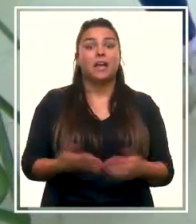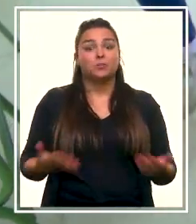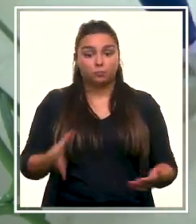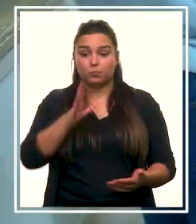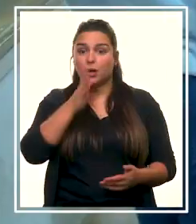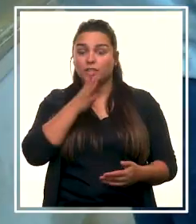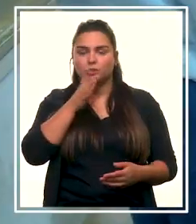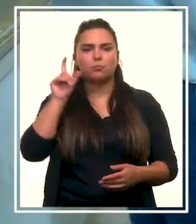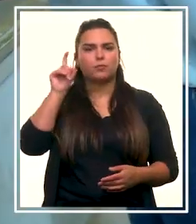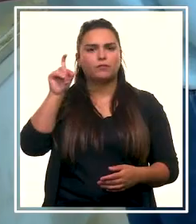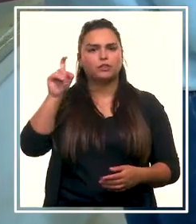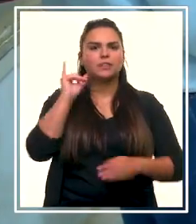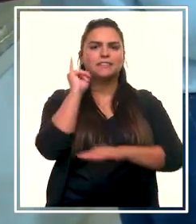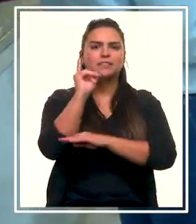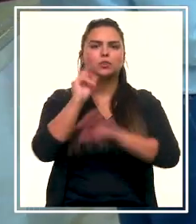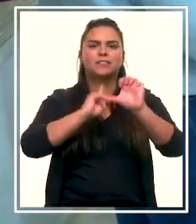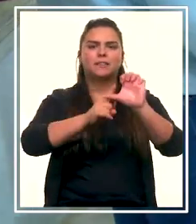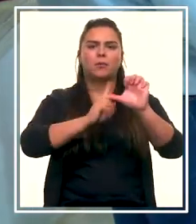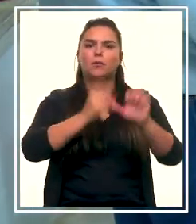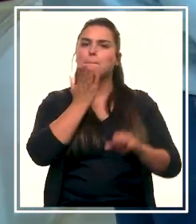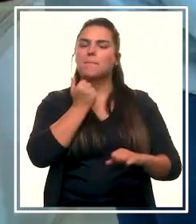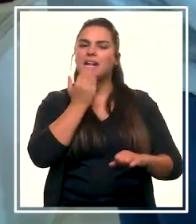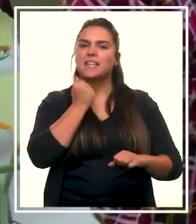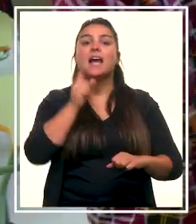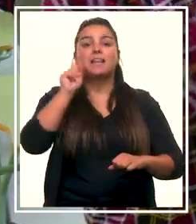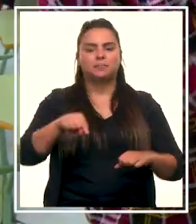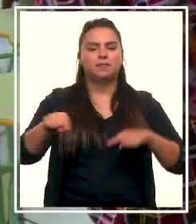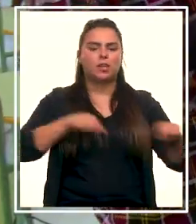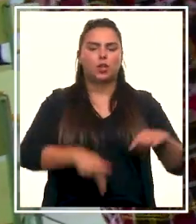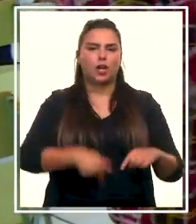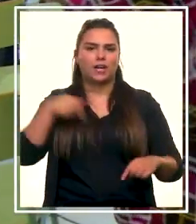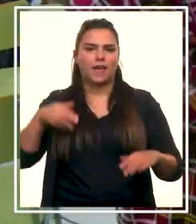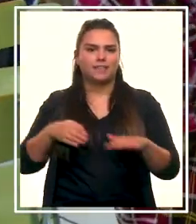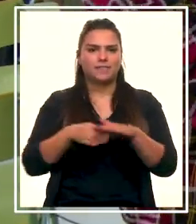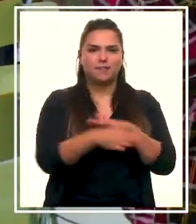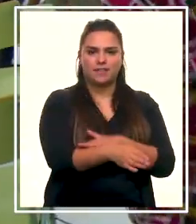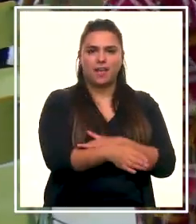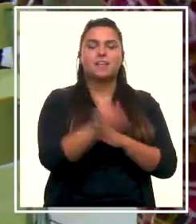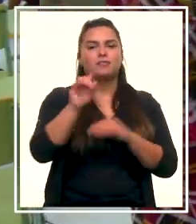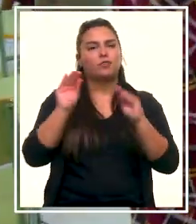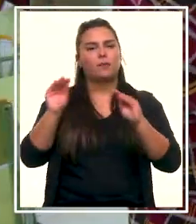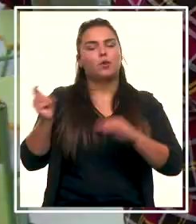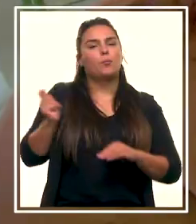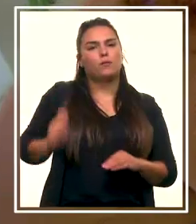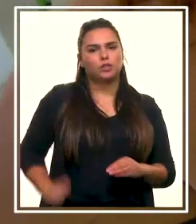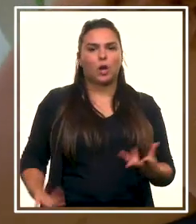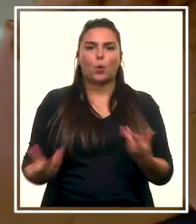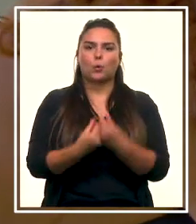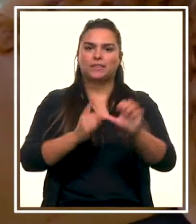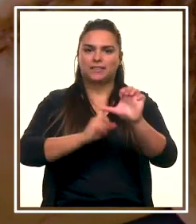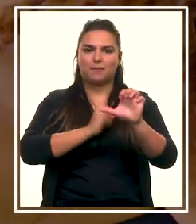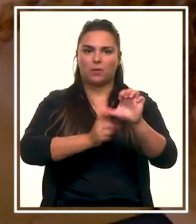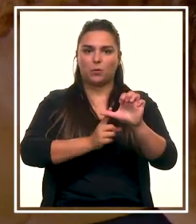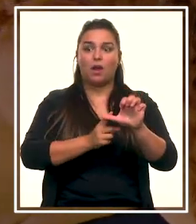el profesorado del Instituto Extremadura de Mérida y las Direcciones Generales de Accesibilidad y Formación Profesional de la Junta de Extremadura